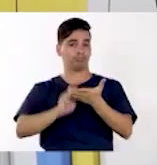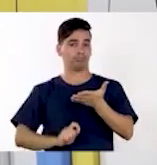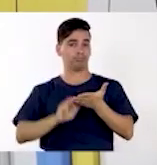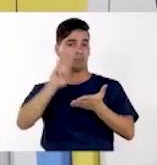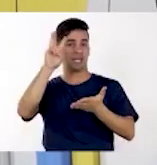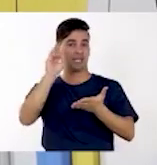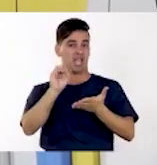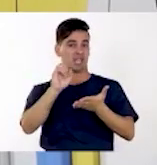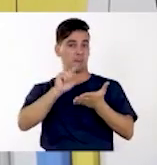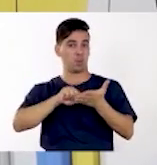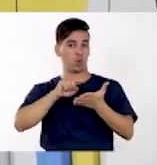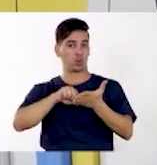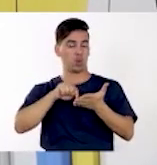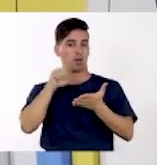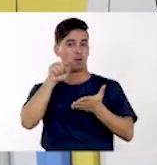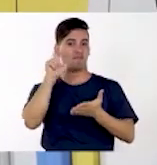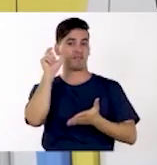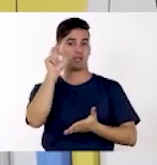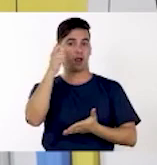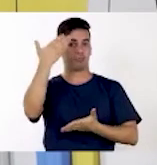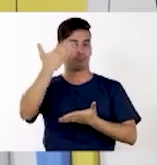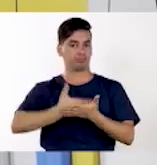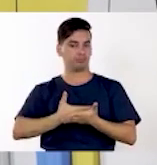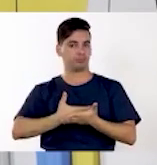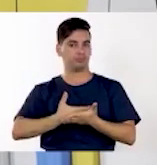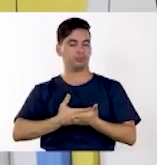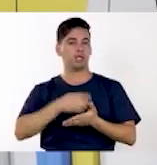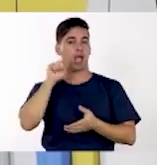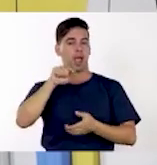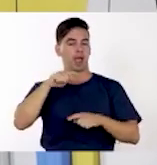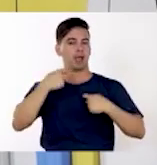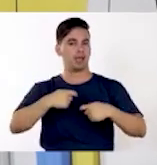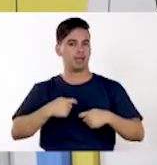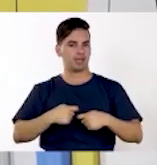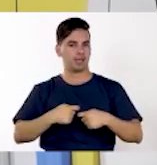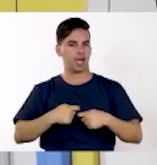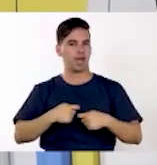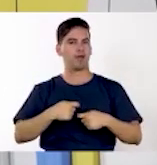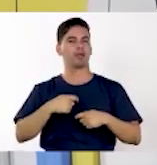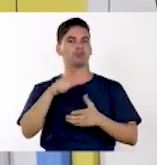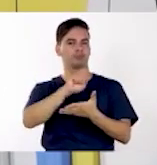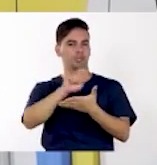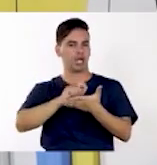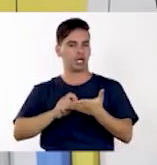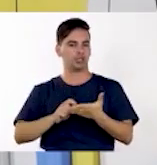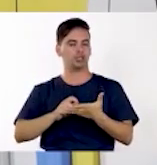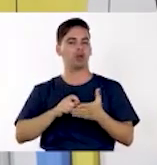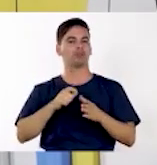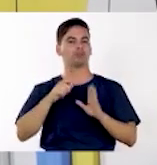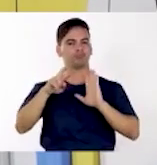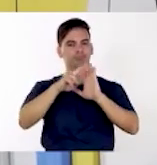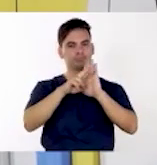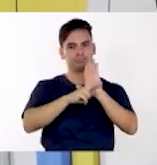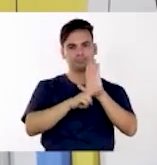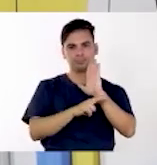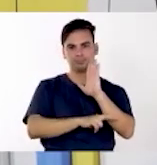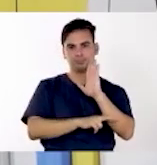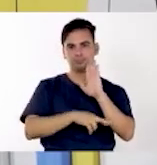prueba final. Y es una redacción en la cual vamos a dar algunos requerimientos de